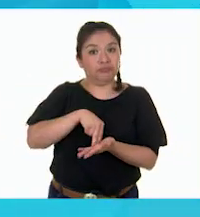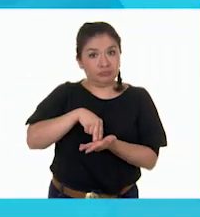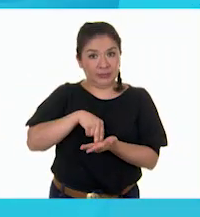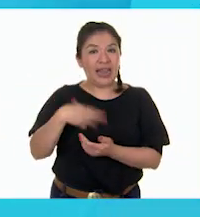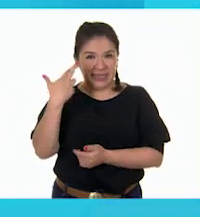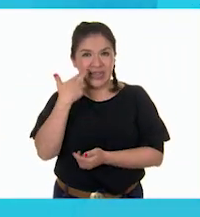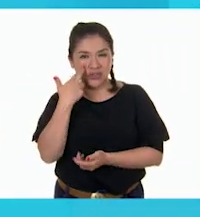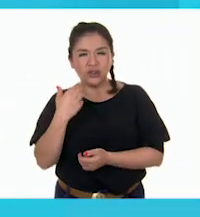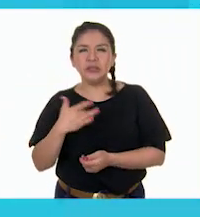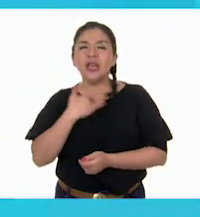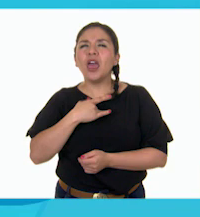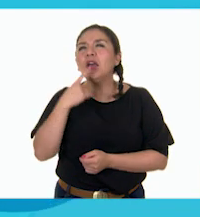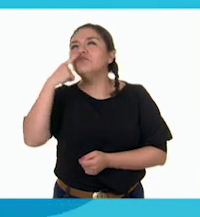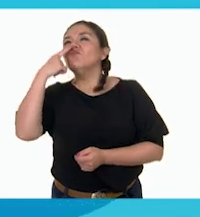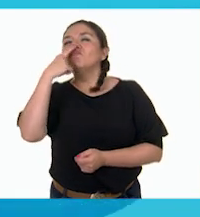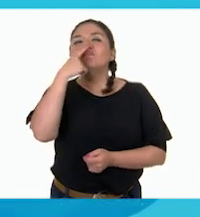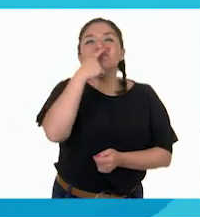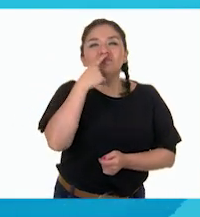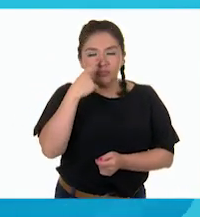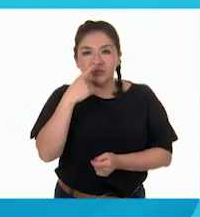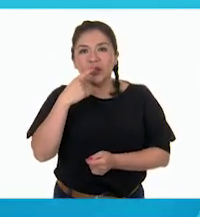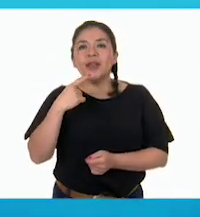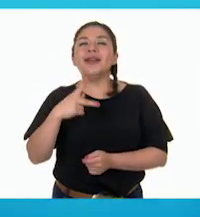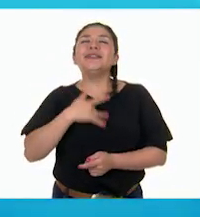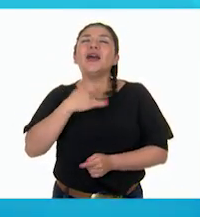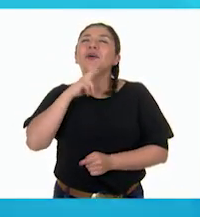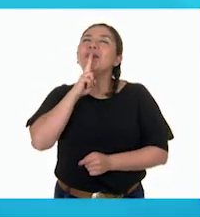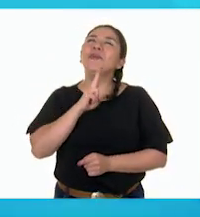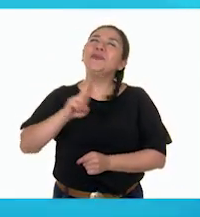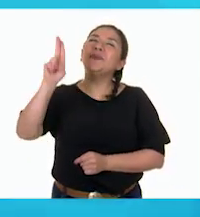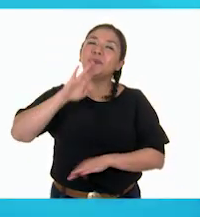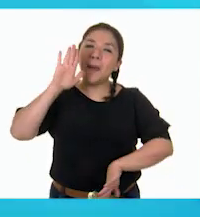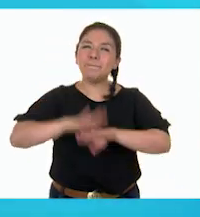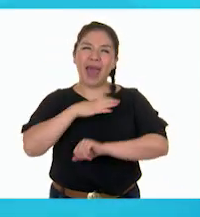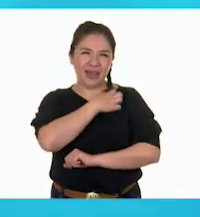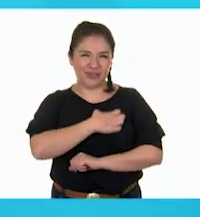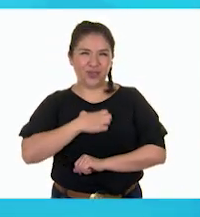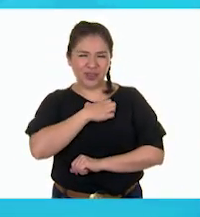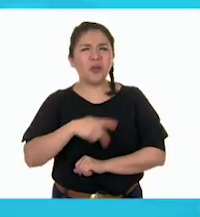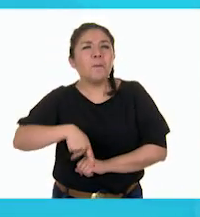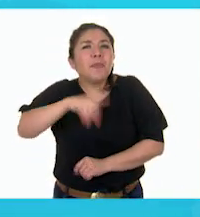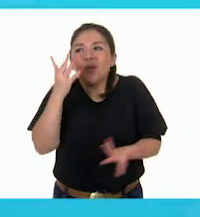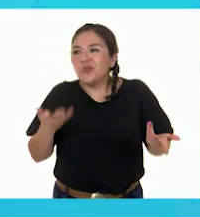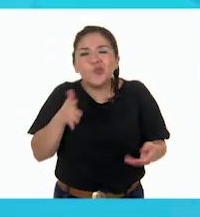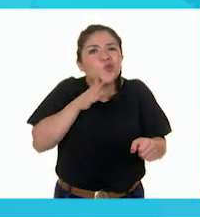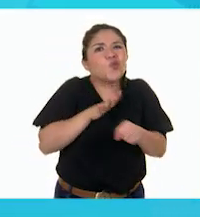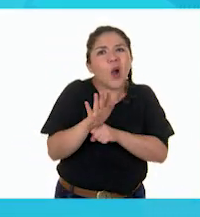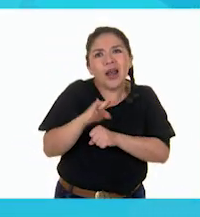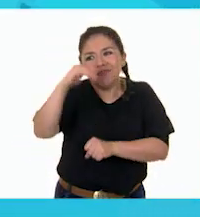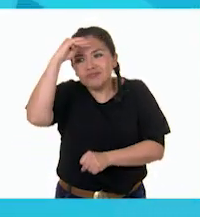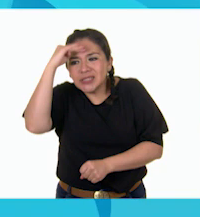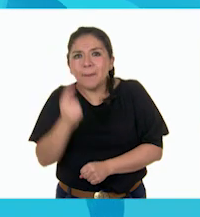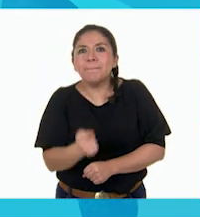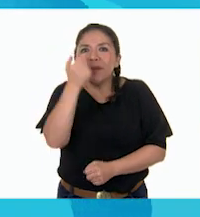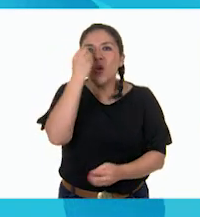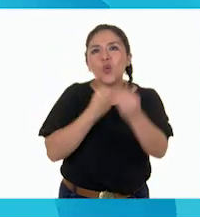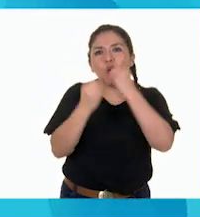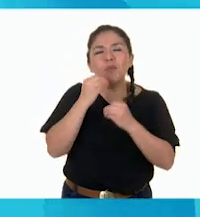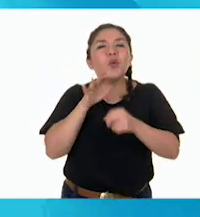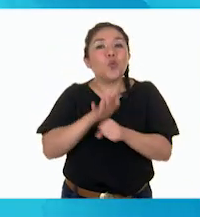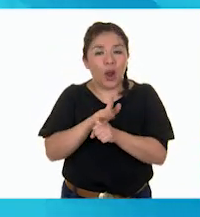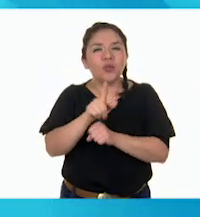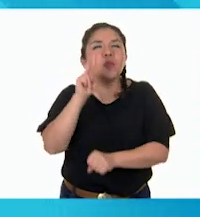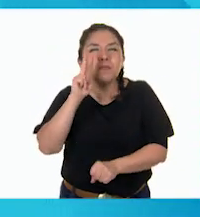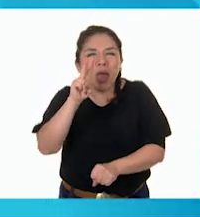traseras, estirando el hocico y soltando un silbido de alegría. Pero, ¿con qué debería empezar primero? A ver, identifica